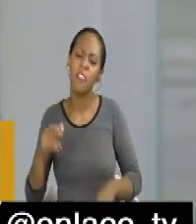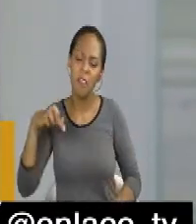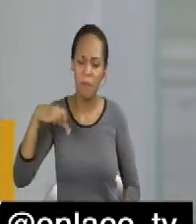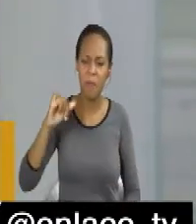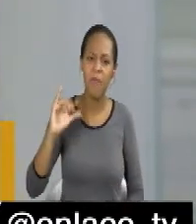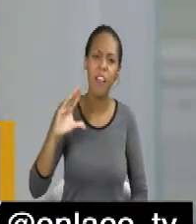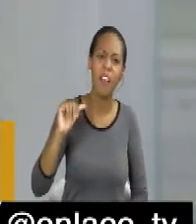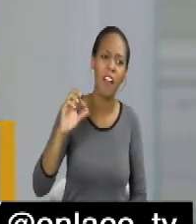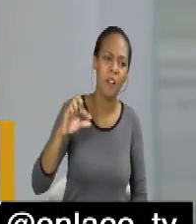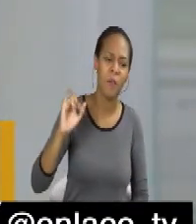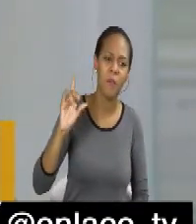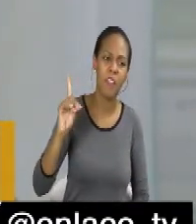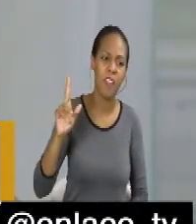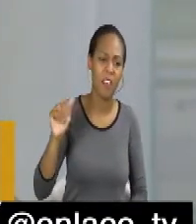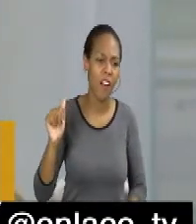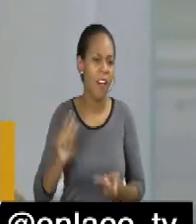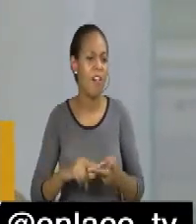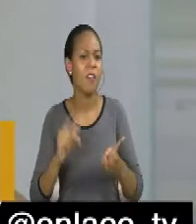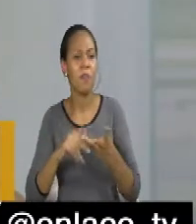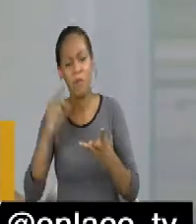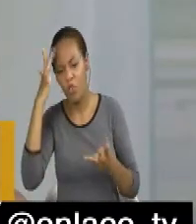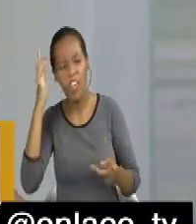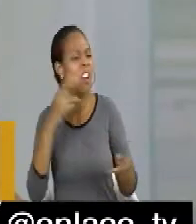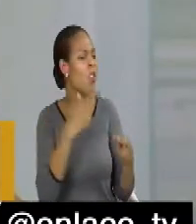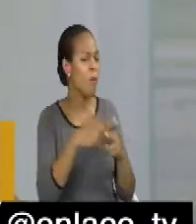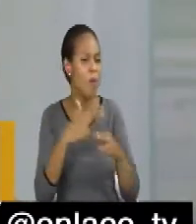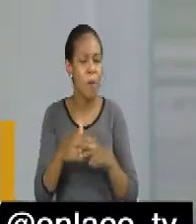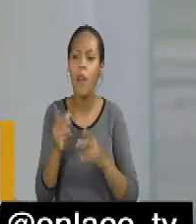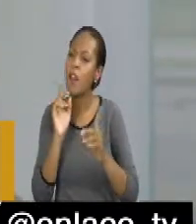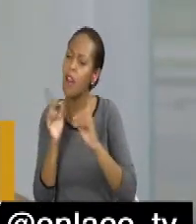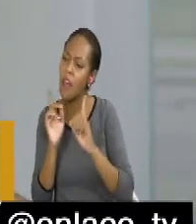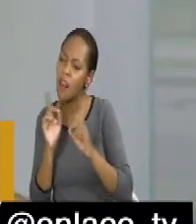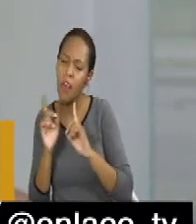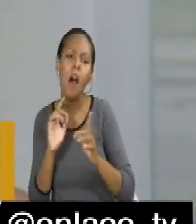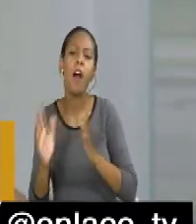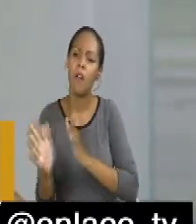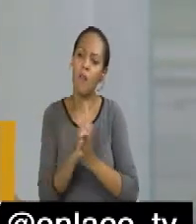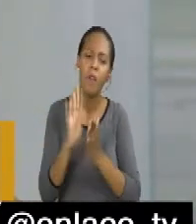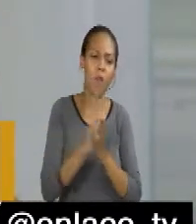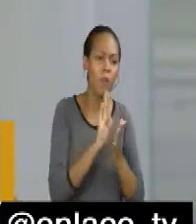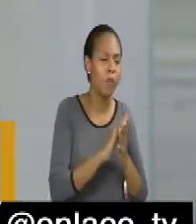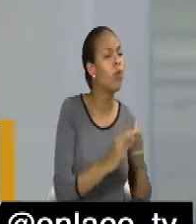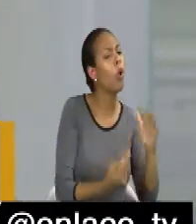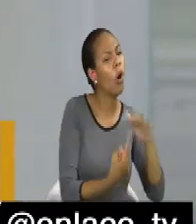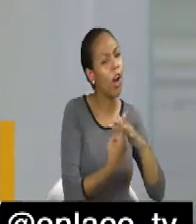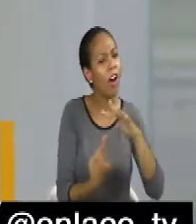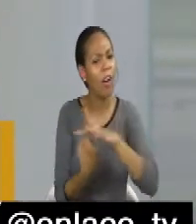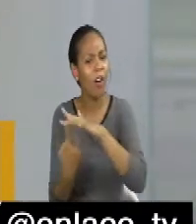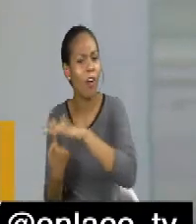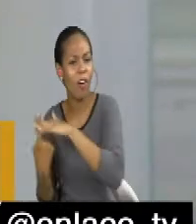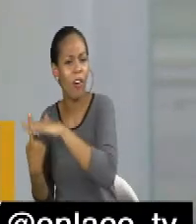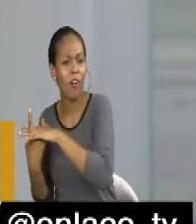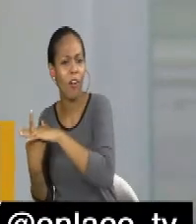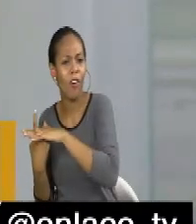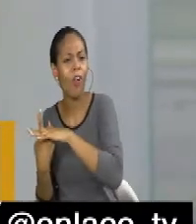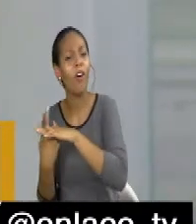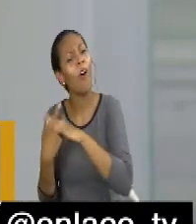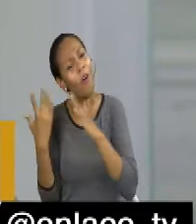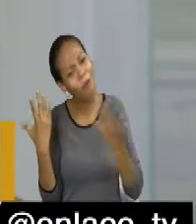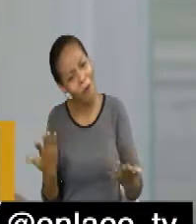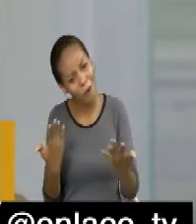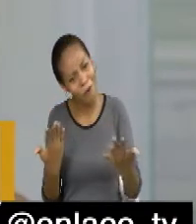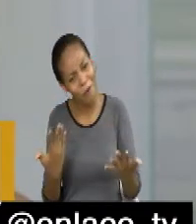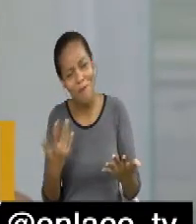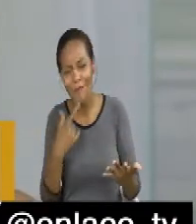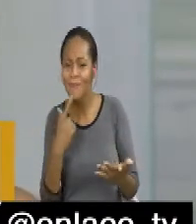Plaza Satélite, y recordar un poco con personas de el origen de estos nombres. Y adicionalmente, con el